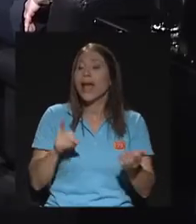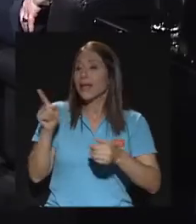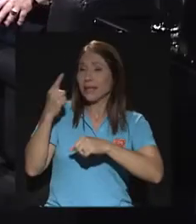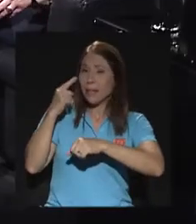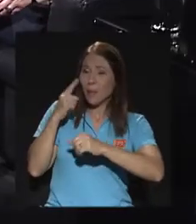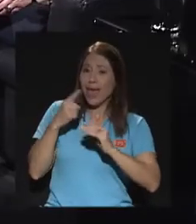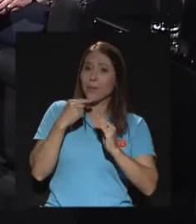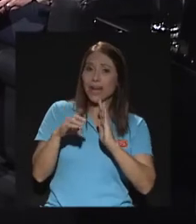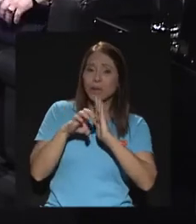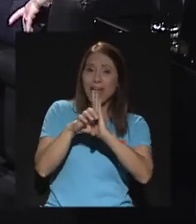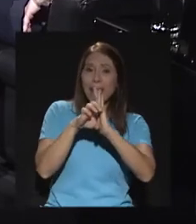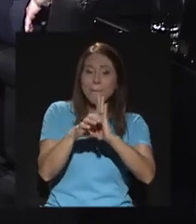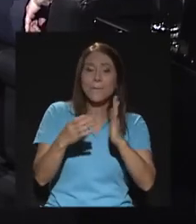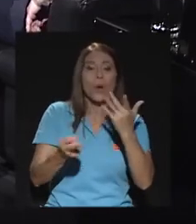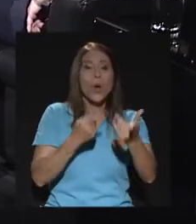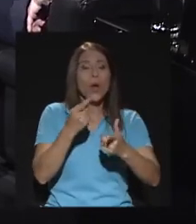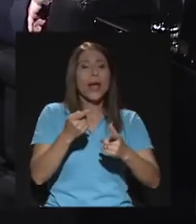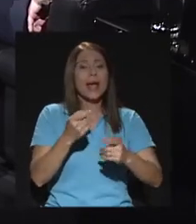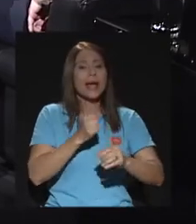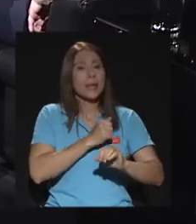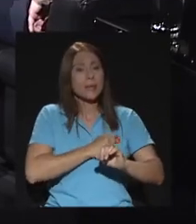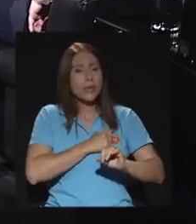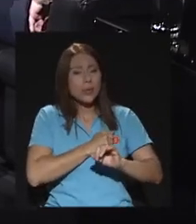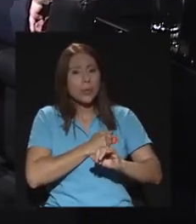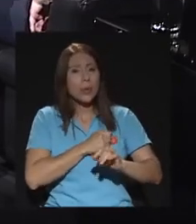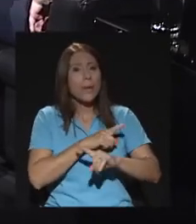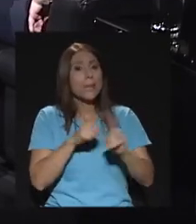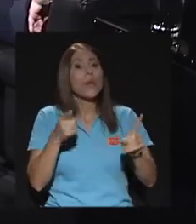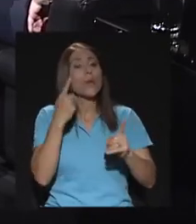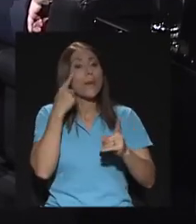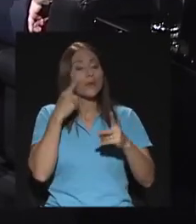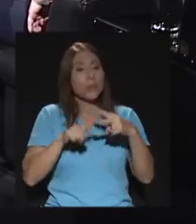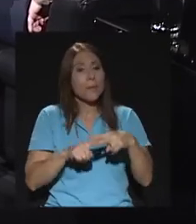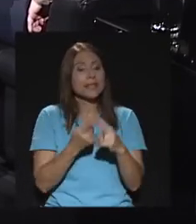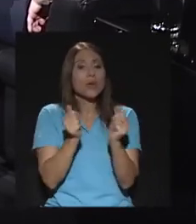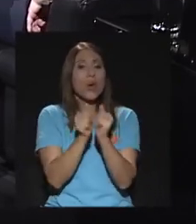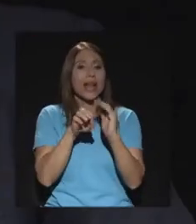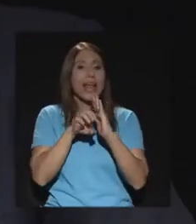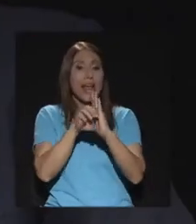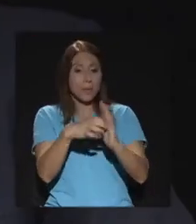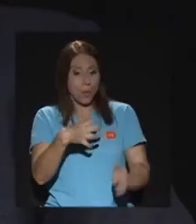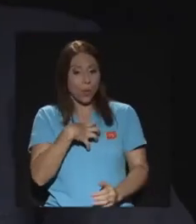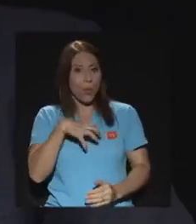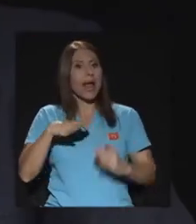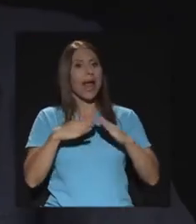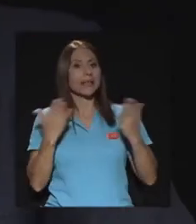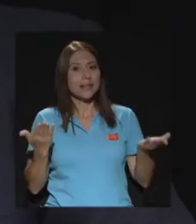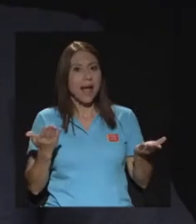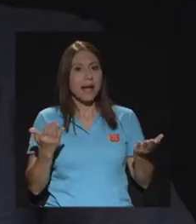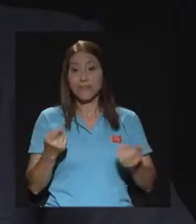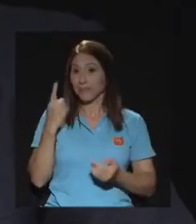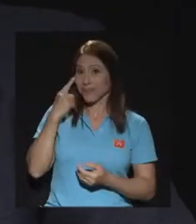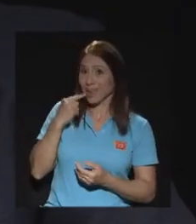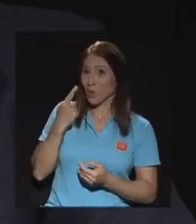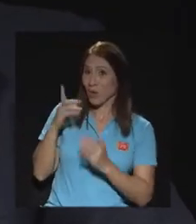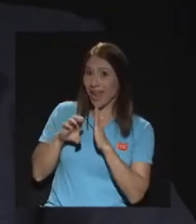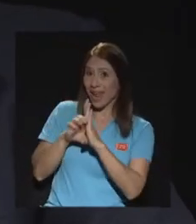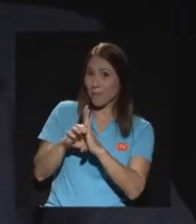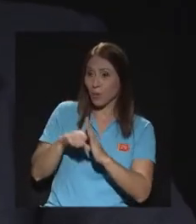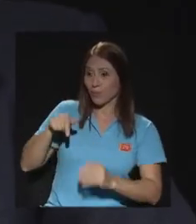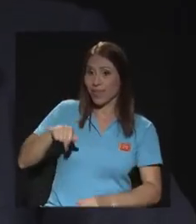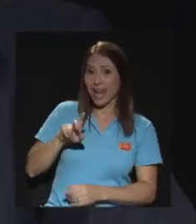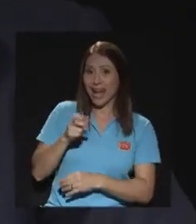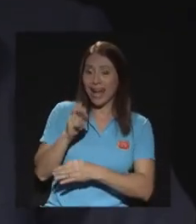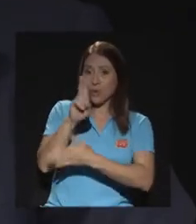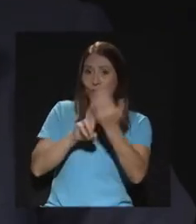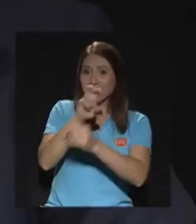Les voy a poner un ejemplo. También, pero deberían arrancar poniendo el ejemplo desde la propia casa. Don Antonio, le pongo un ejemplo. El canal Universidad de